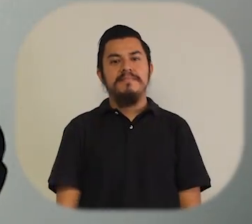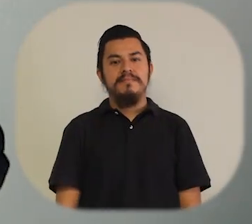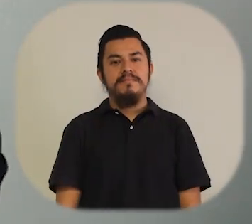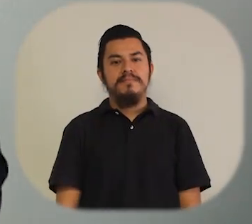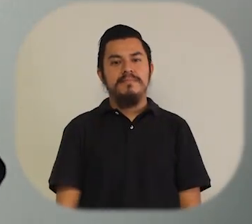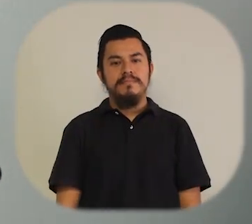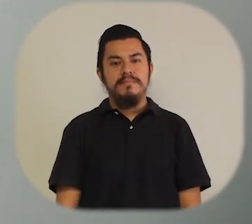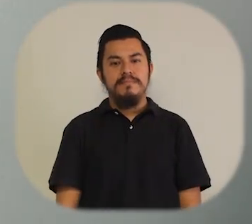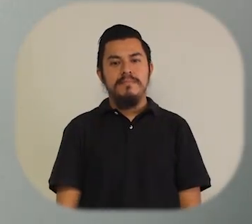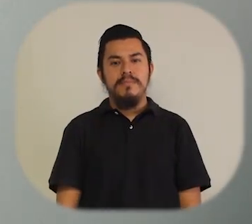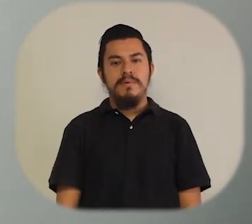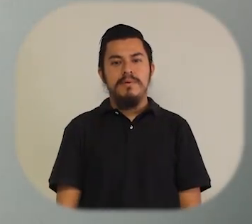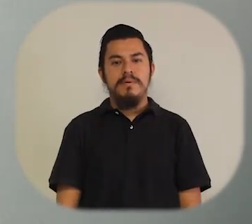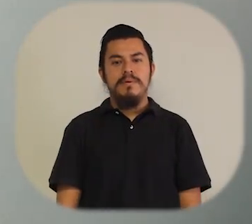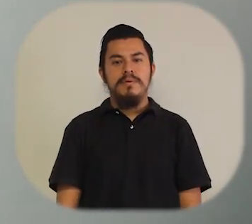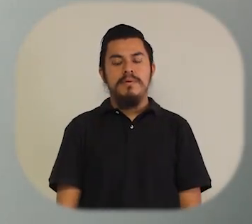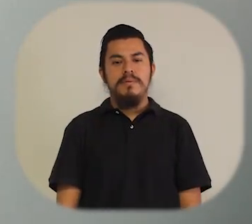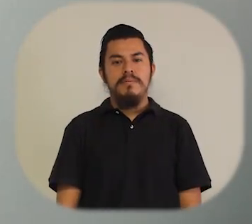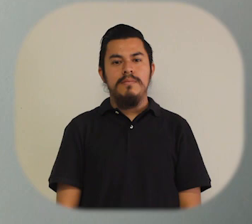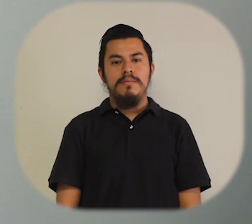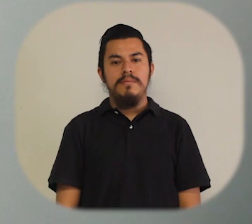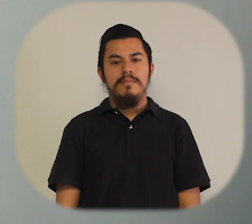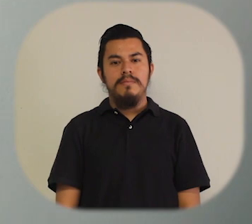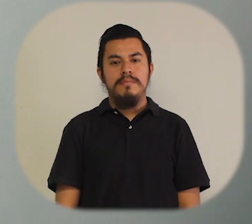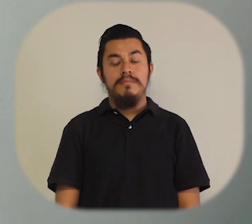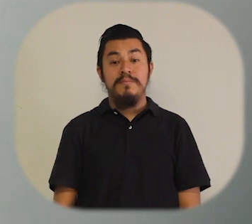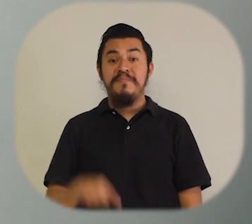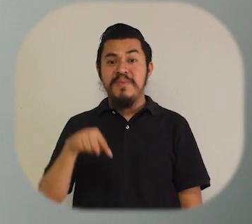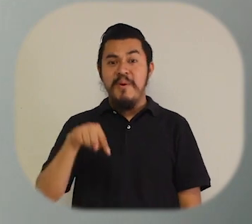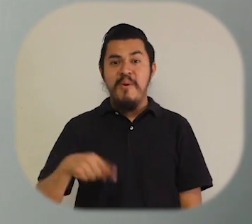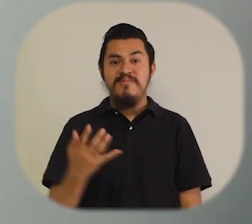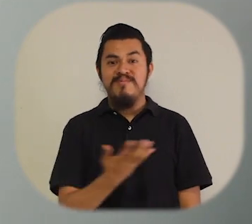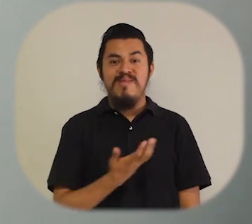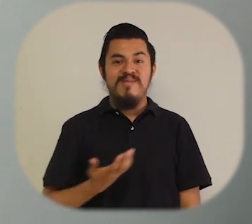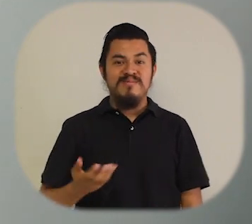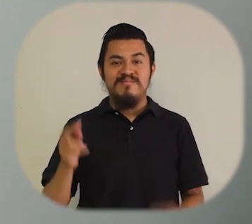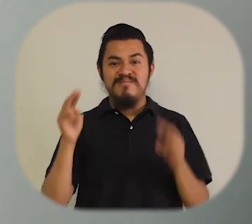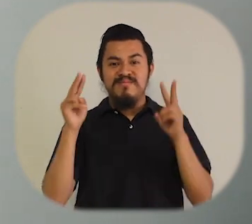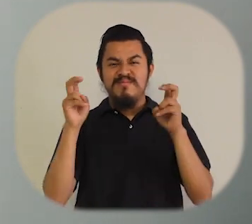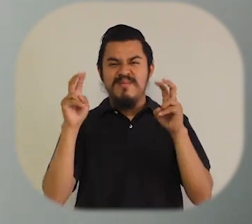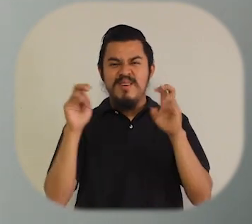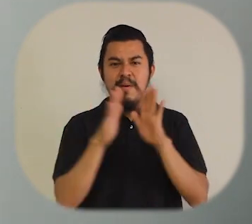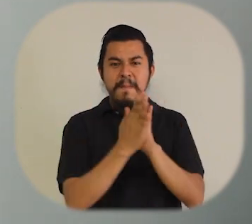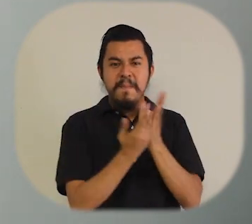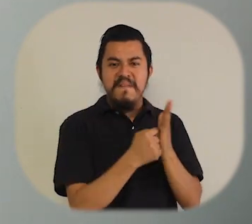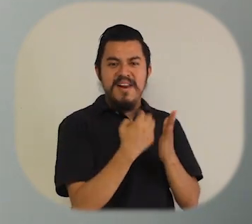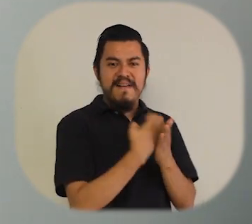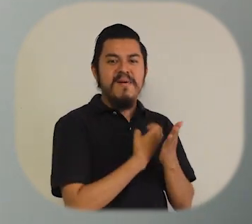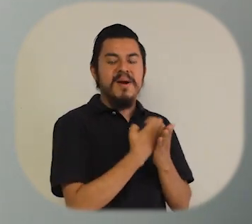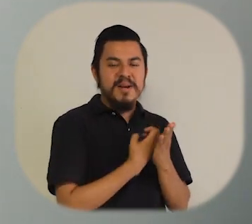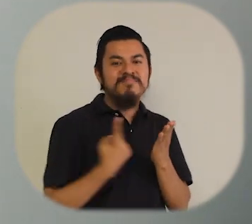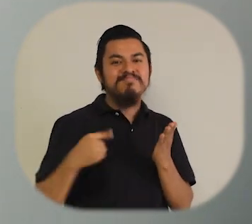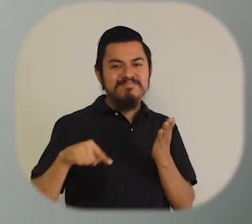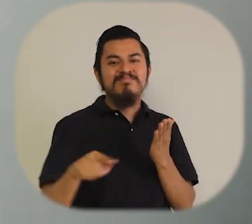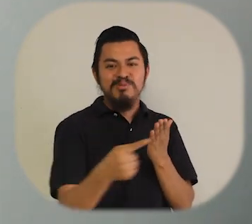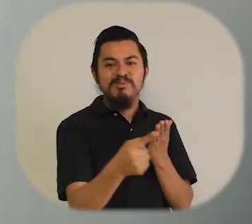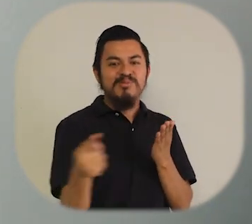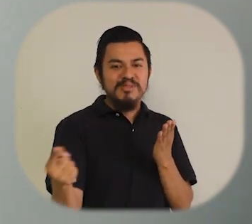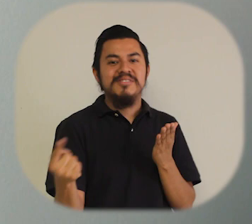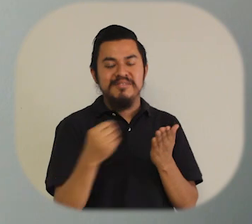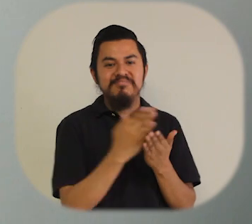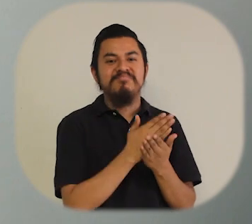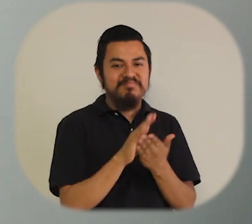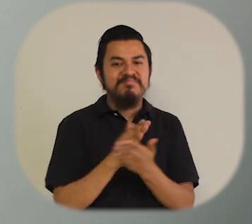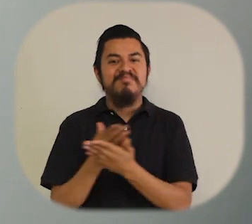Ahora estamos hablando acerca del Evangelio de la Biblia constantemente con ustedes. Y el Evangelio es que Jesús es el Cristo, así se